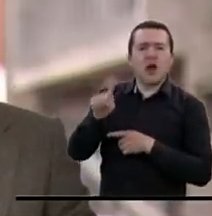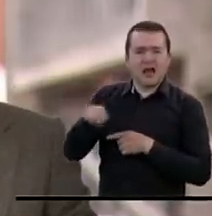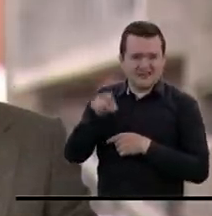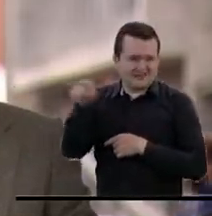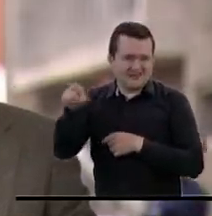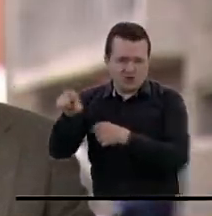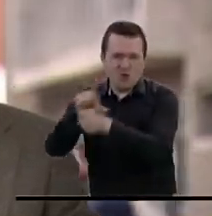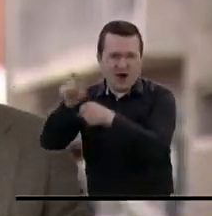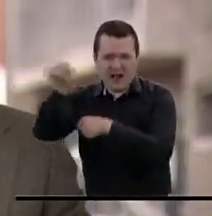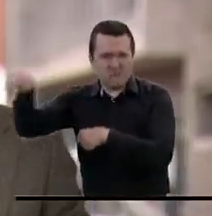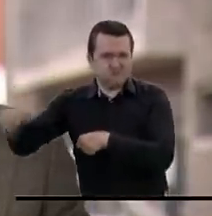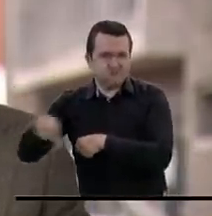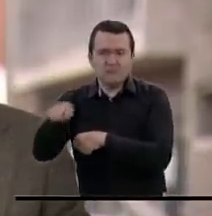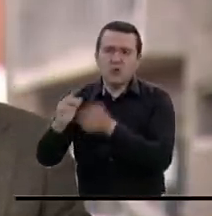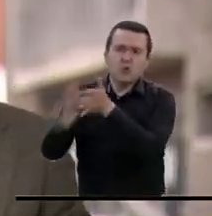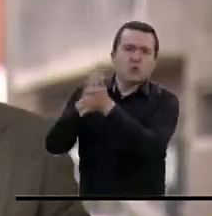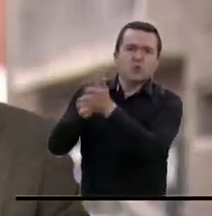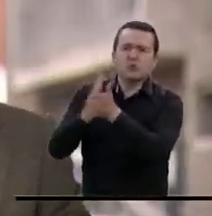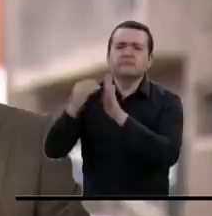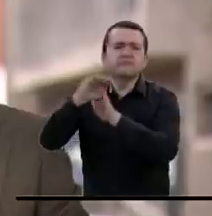cuáles son las restricciones allí, Nicolás?